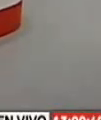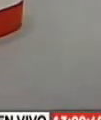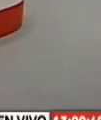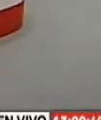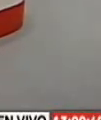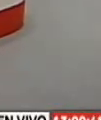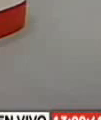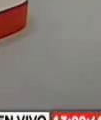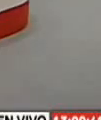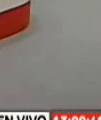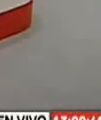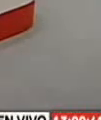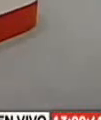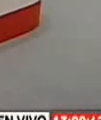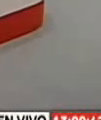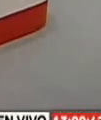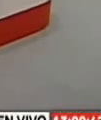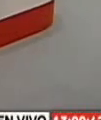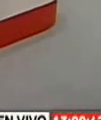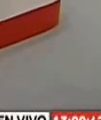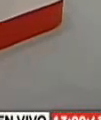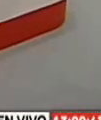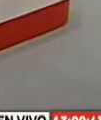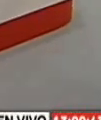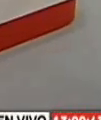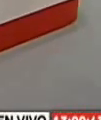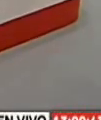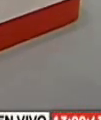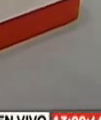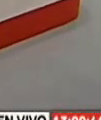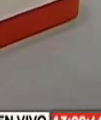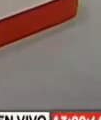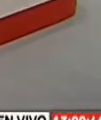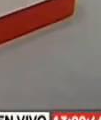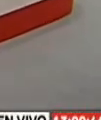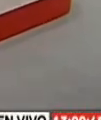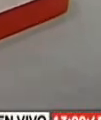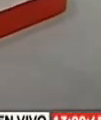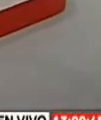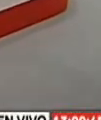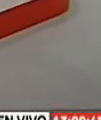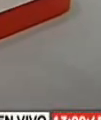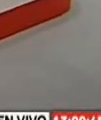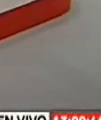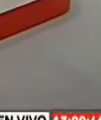canal 457 y también vía streaming para el mundo por